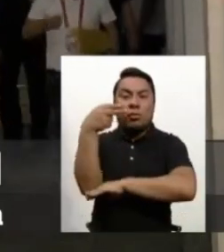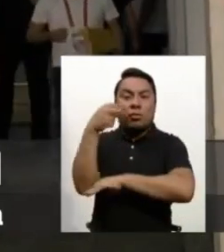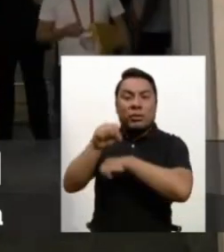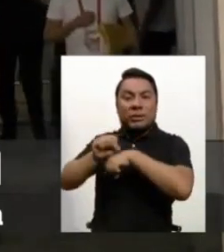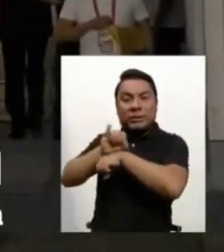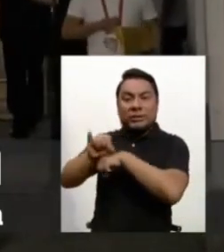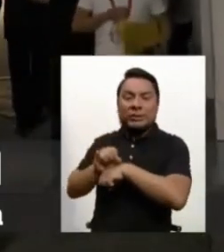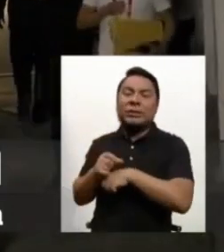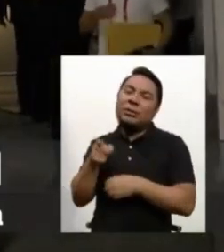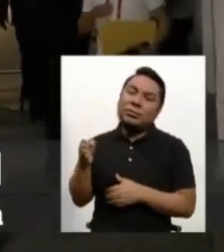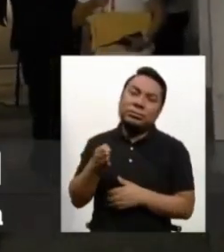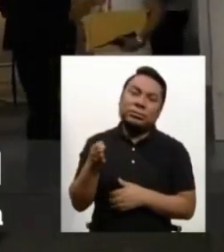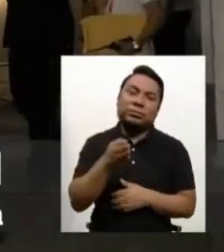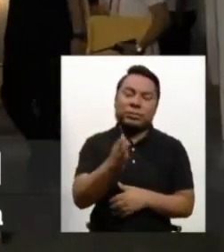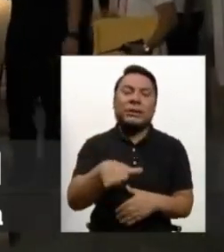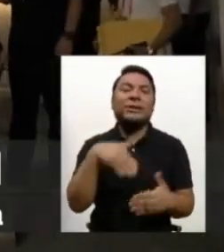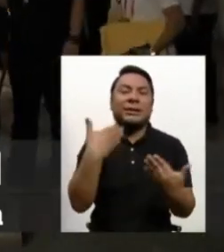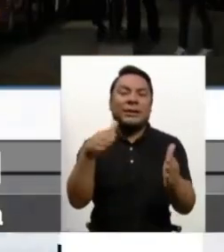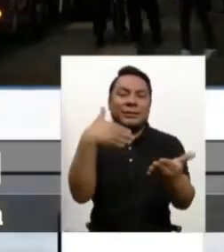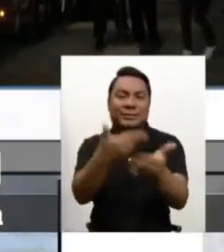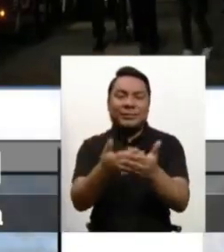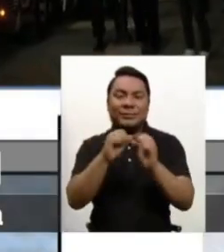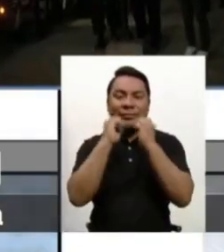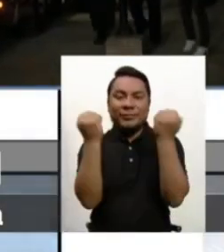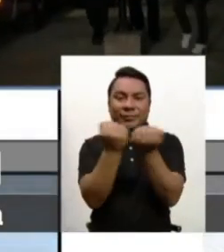en el recorrido y a su llegada